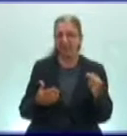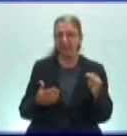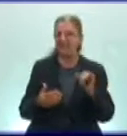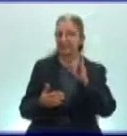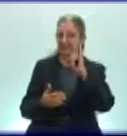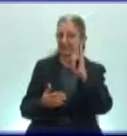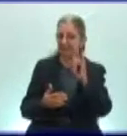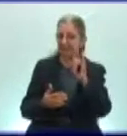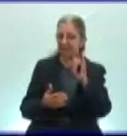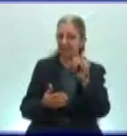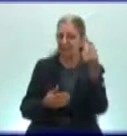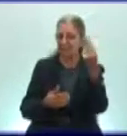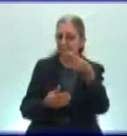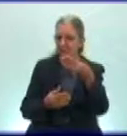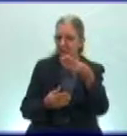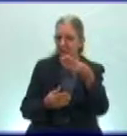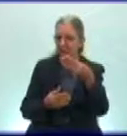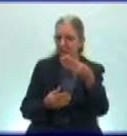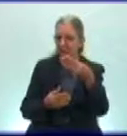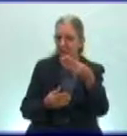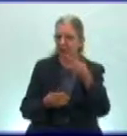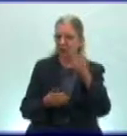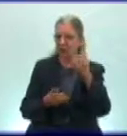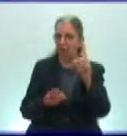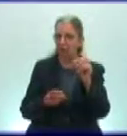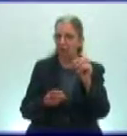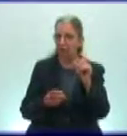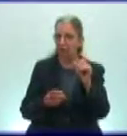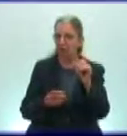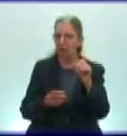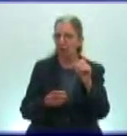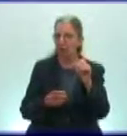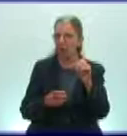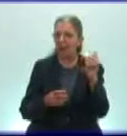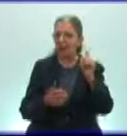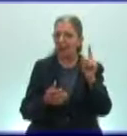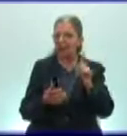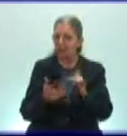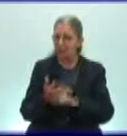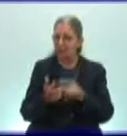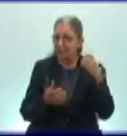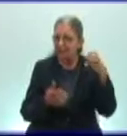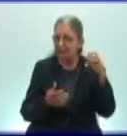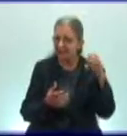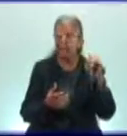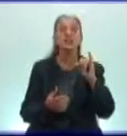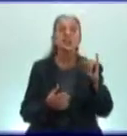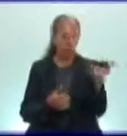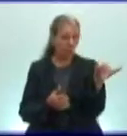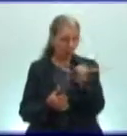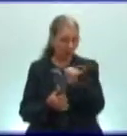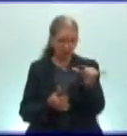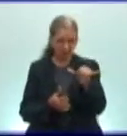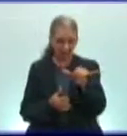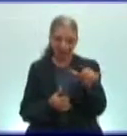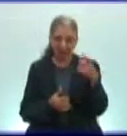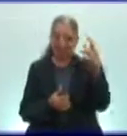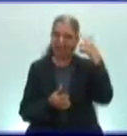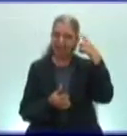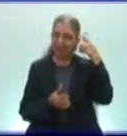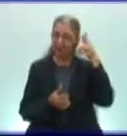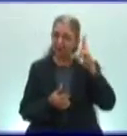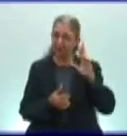protones en su núcleo, ¿cuántos electrones tiene que tener en su envoltura? 6 también, ¿verdad? Recuerden que los átomos